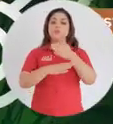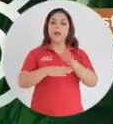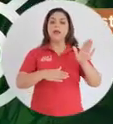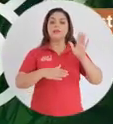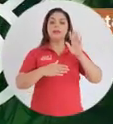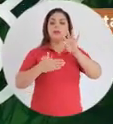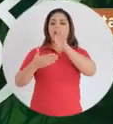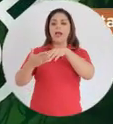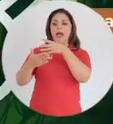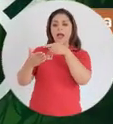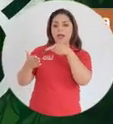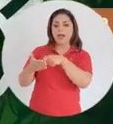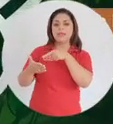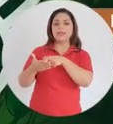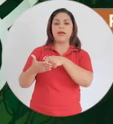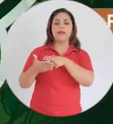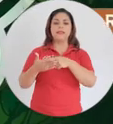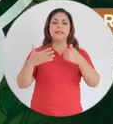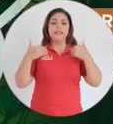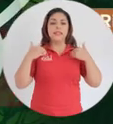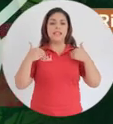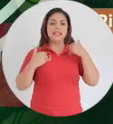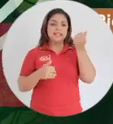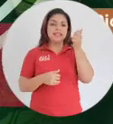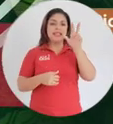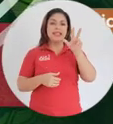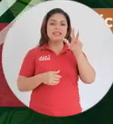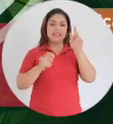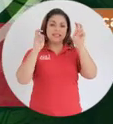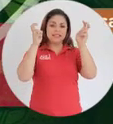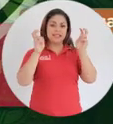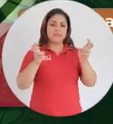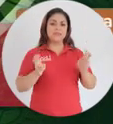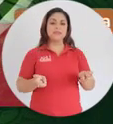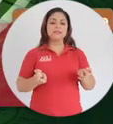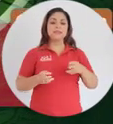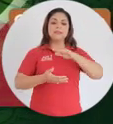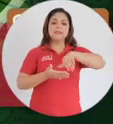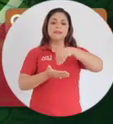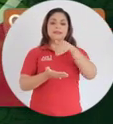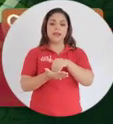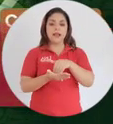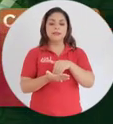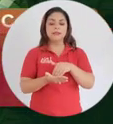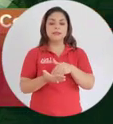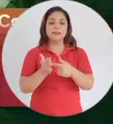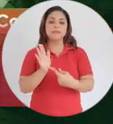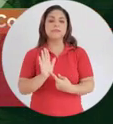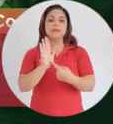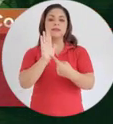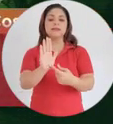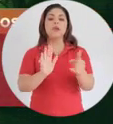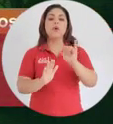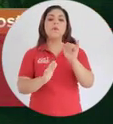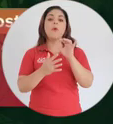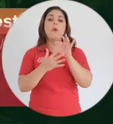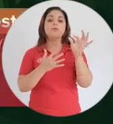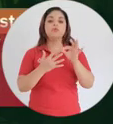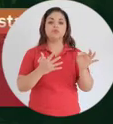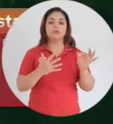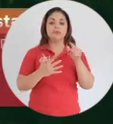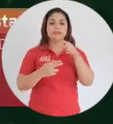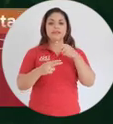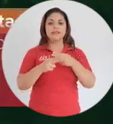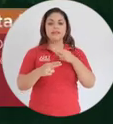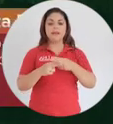gran agenda compuesta por 13 ejes temáticos y 3 temas centrales que se presentan como una